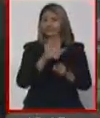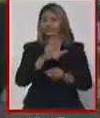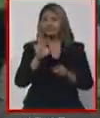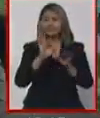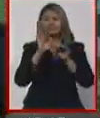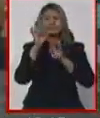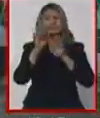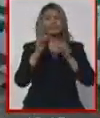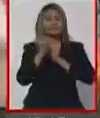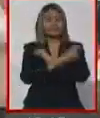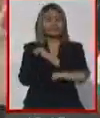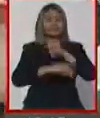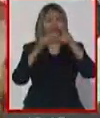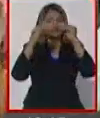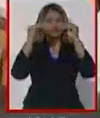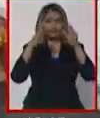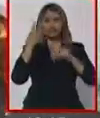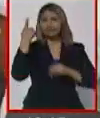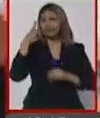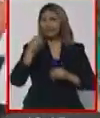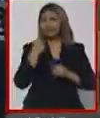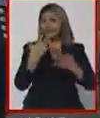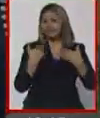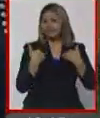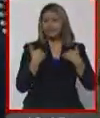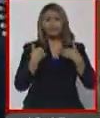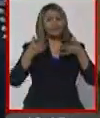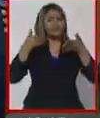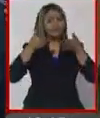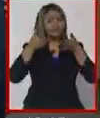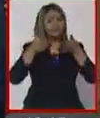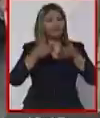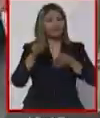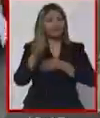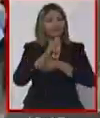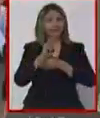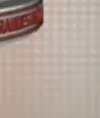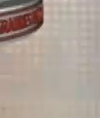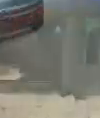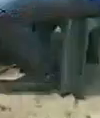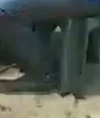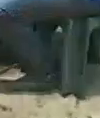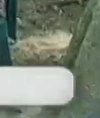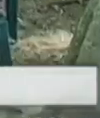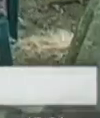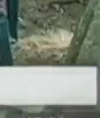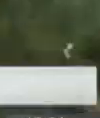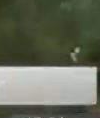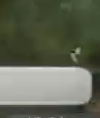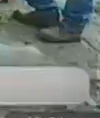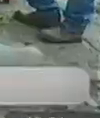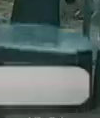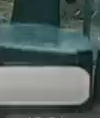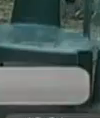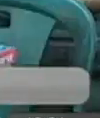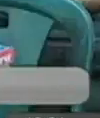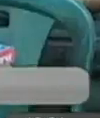su Confederación Nacional de Profesores para así tener un acercamiento con el Ministerio de Educación.